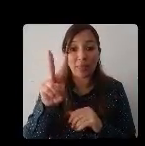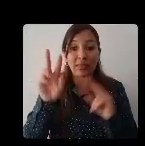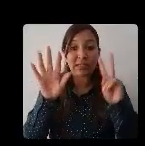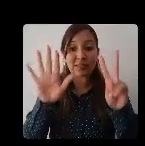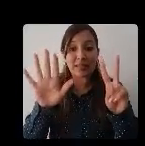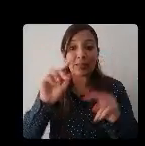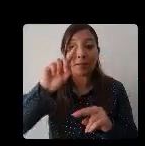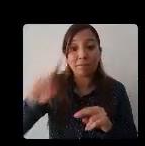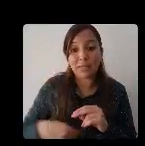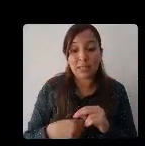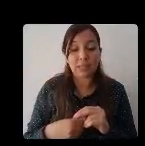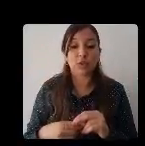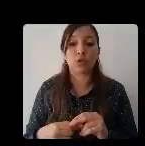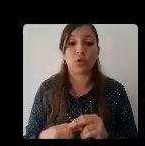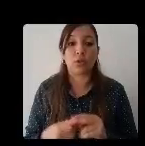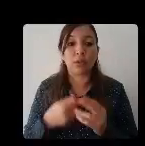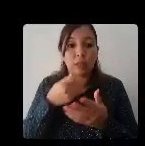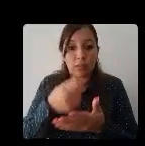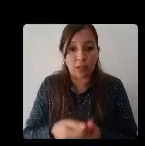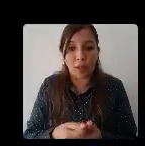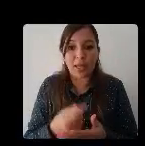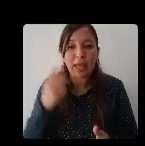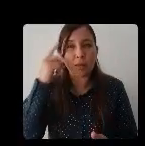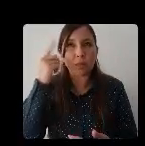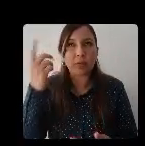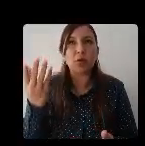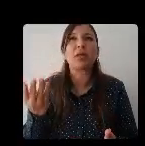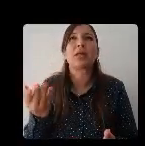de cama de acuerdo a las capacitaciones que hemos tenido. Lo que